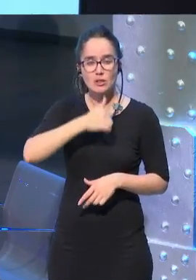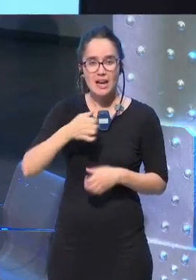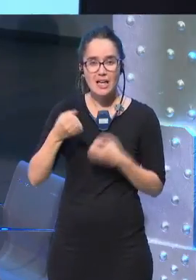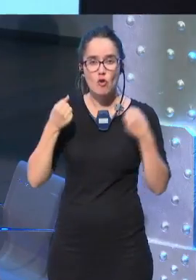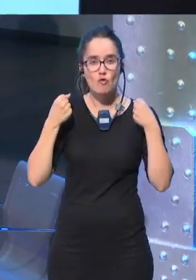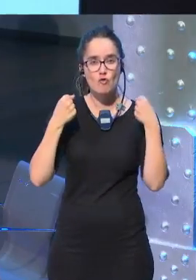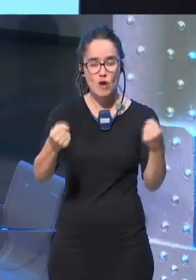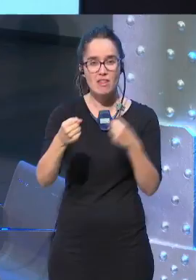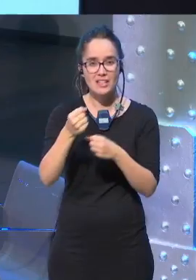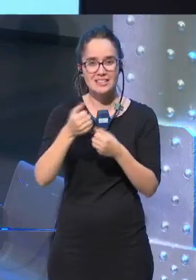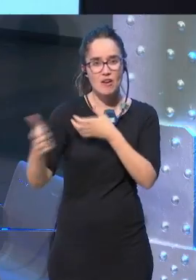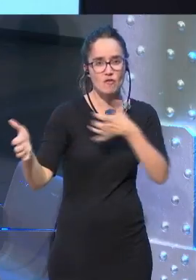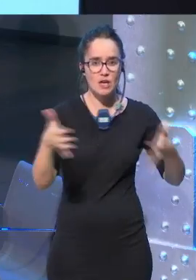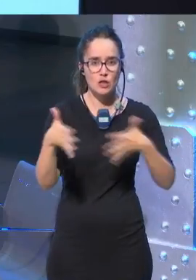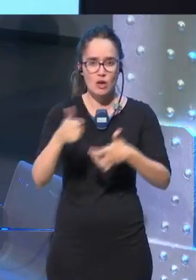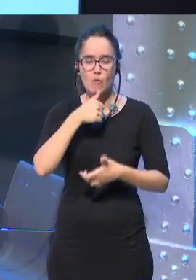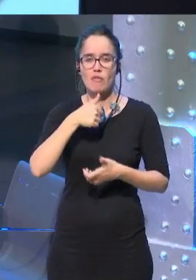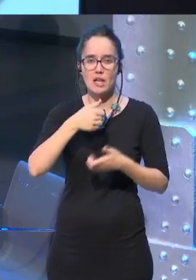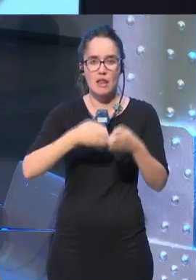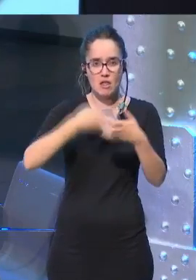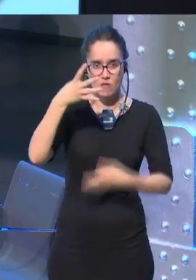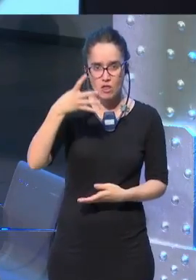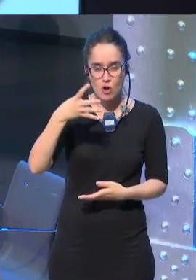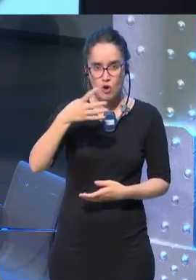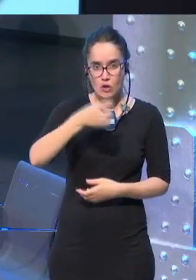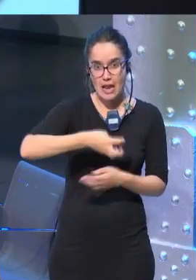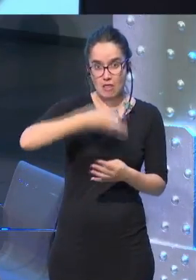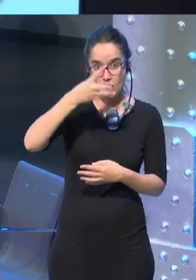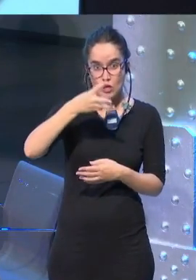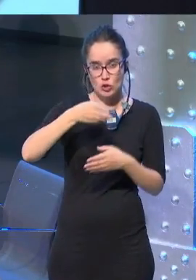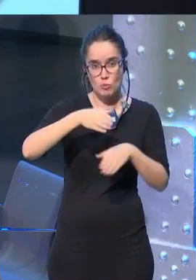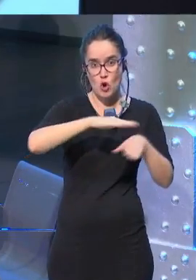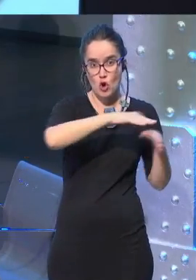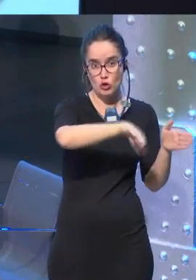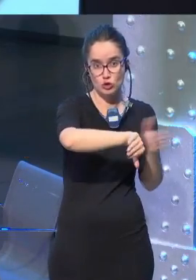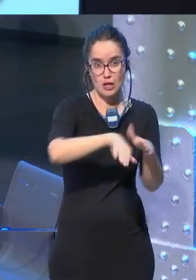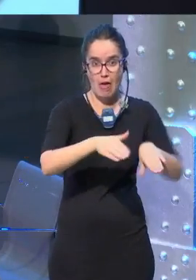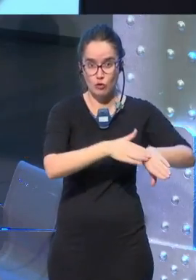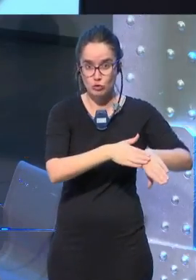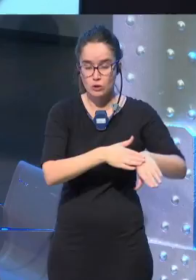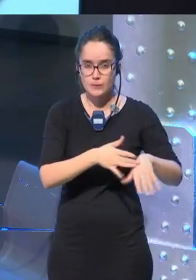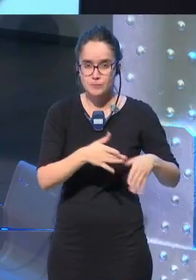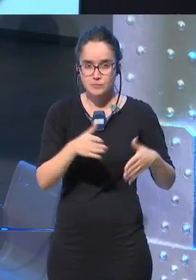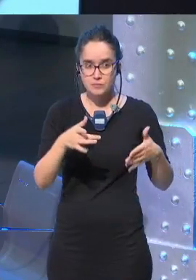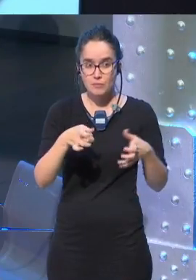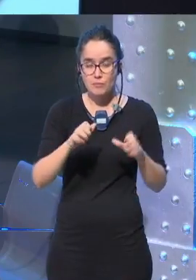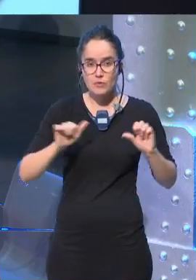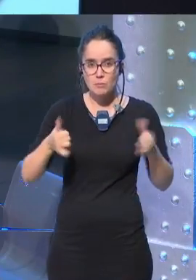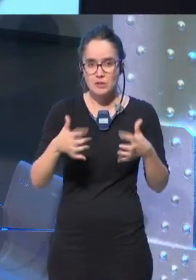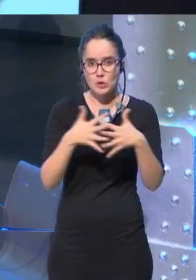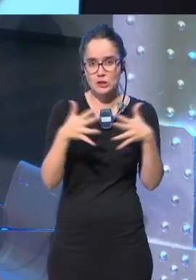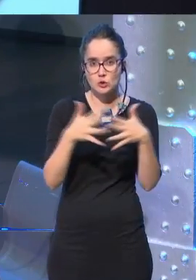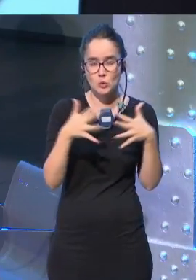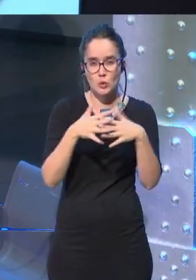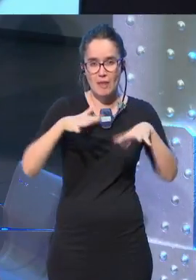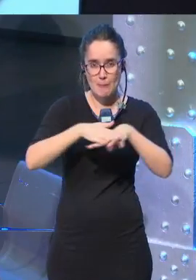fuerzas eólicas que aguanta el edificio en sus costados. Se parte de una estructura